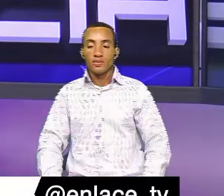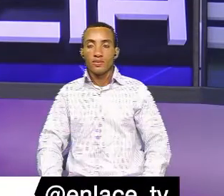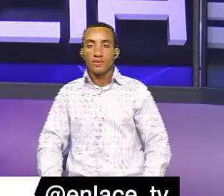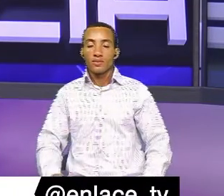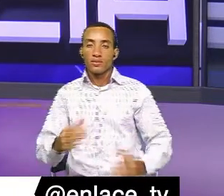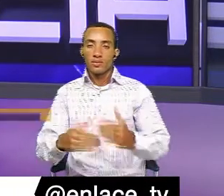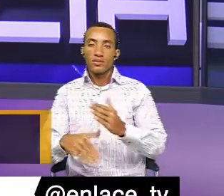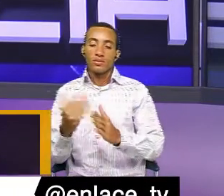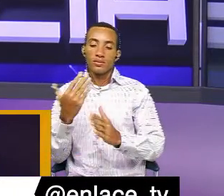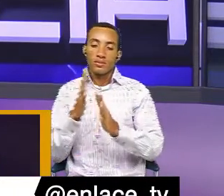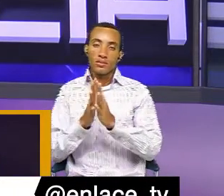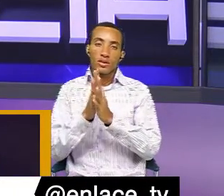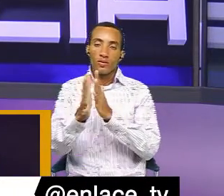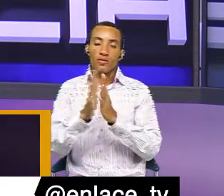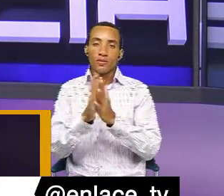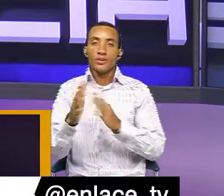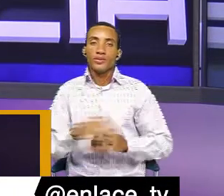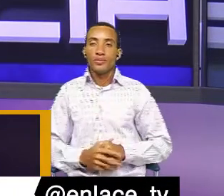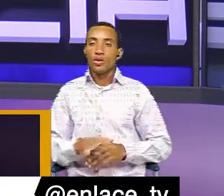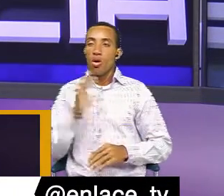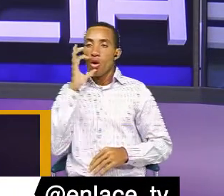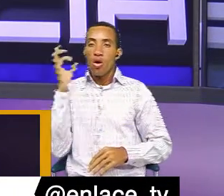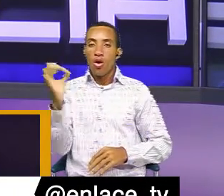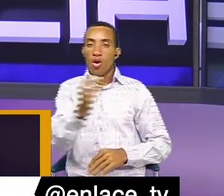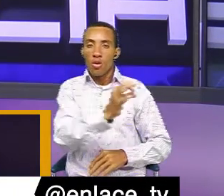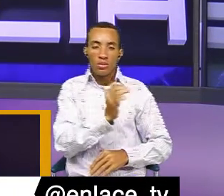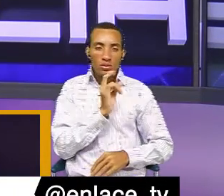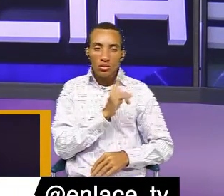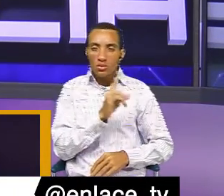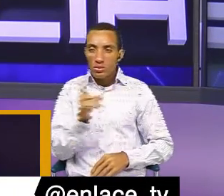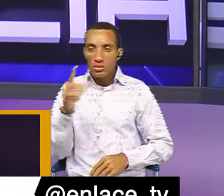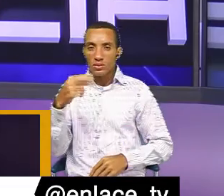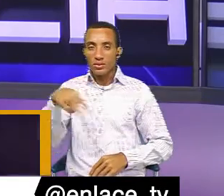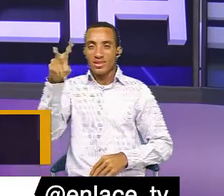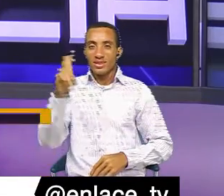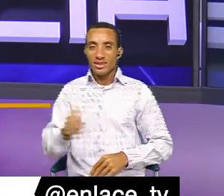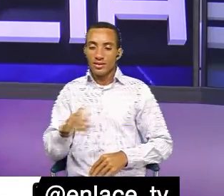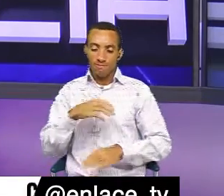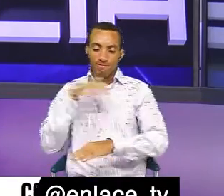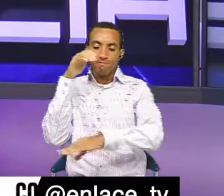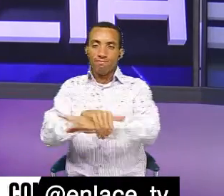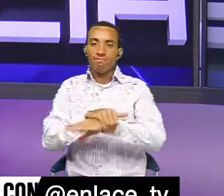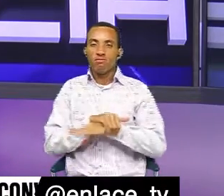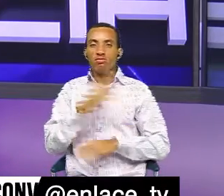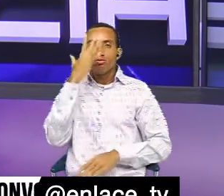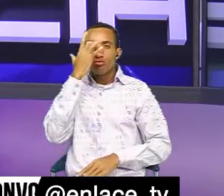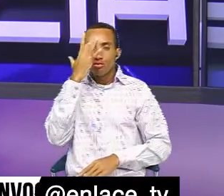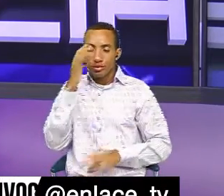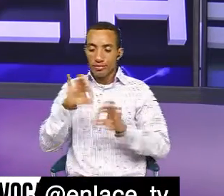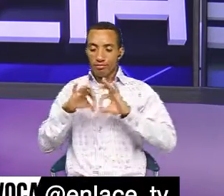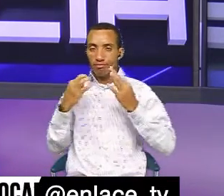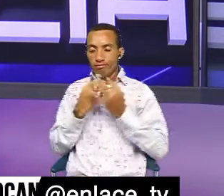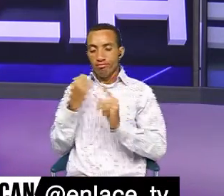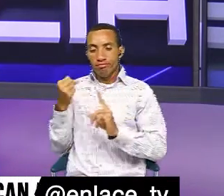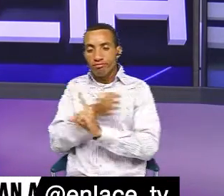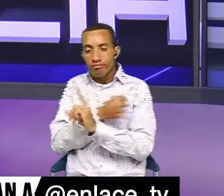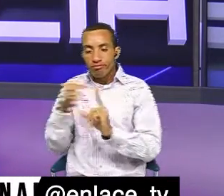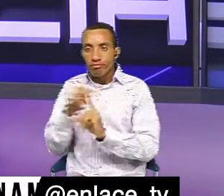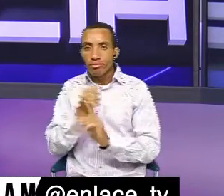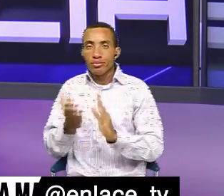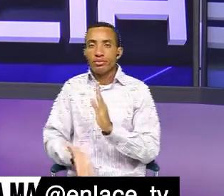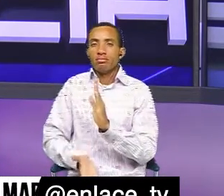Iniciamos con la información. 17 hombres fueron capturados por el delito de violencia intrafamiliar en el Magdalena Medio. Las autoridades advierten del incremento de